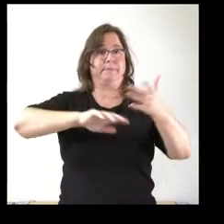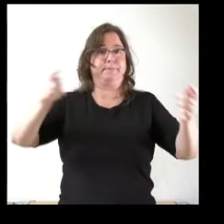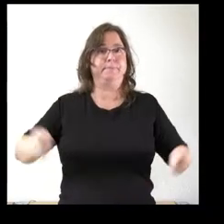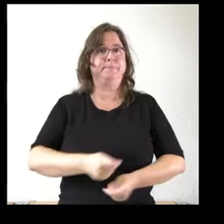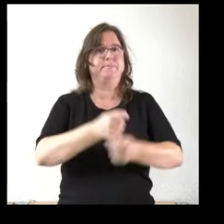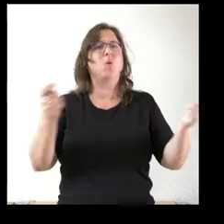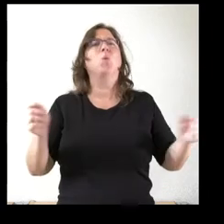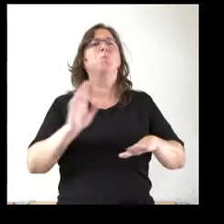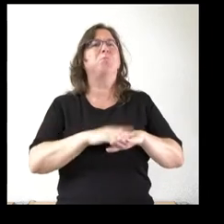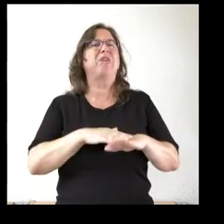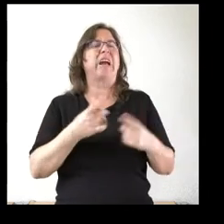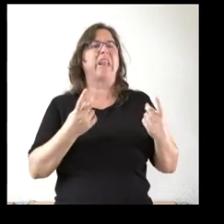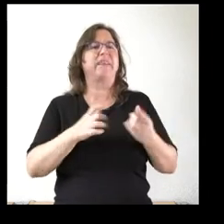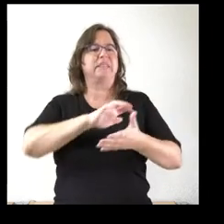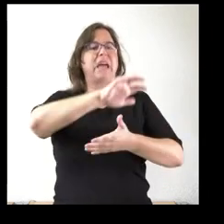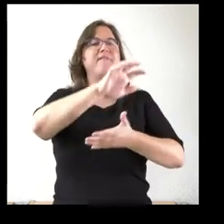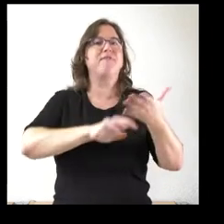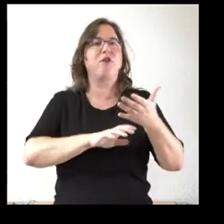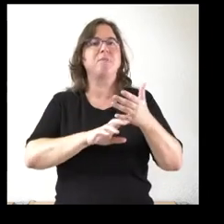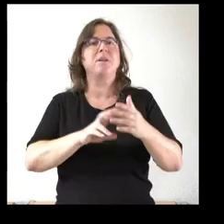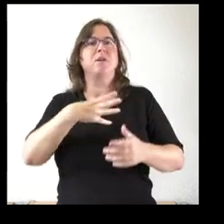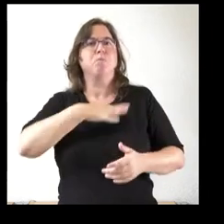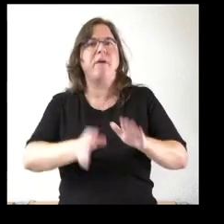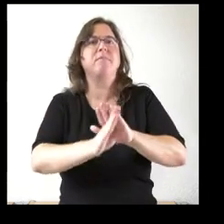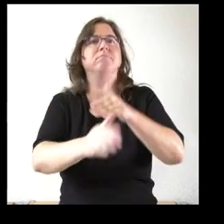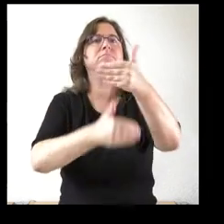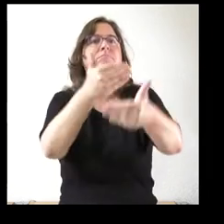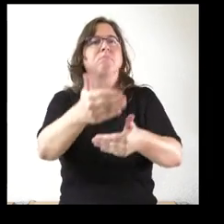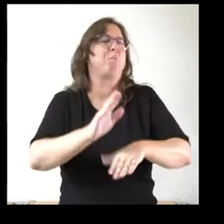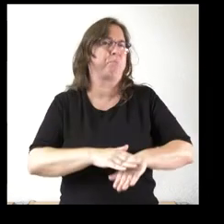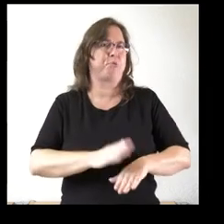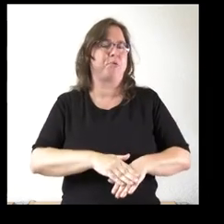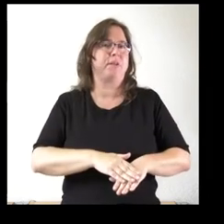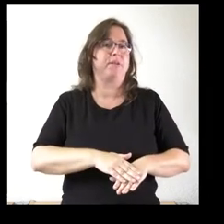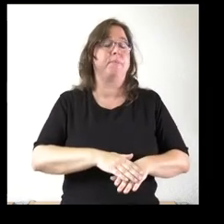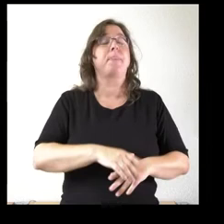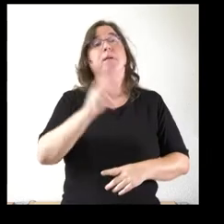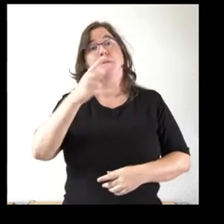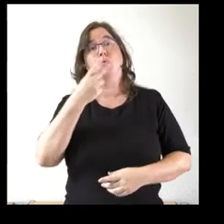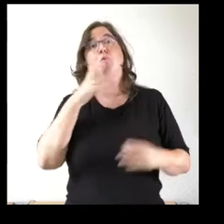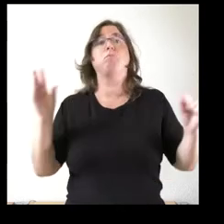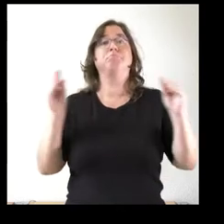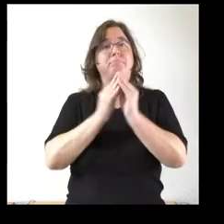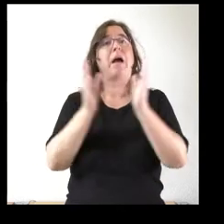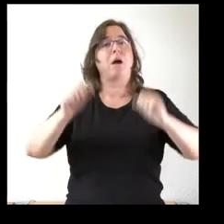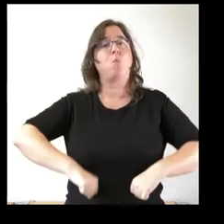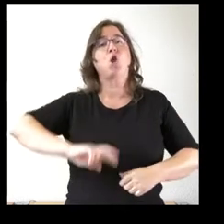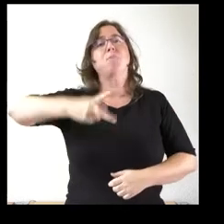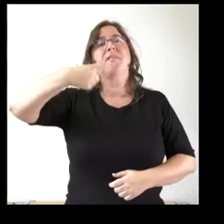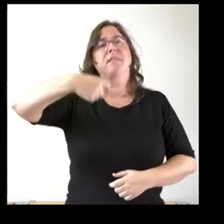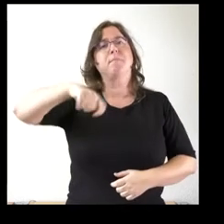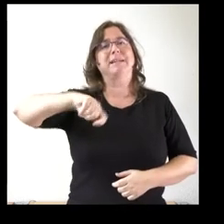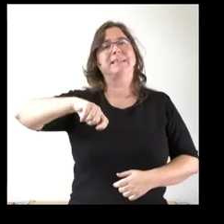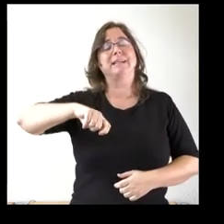para hacer ese informe de viabilidad, que justifique ese informe. En segundo lugar, si comparte las palabras del vicepresidente de la Junta, que hizo ayer en